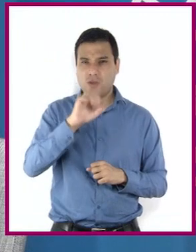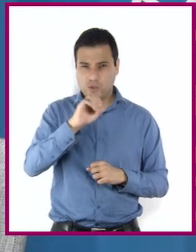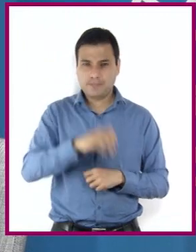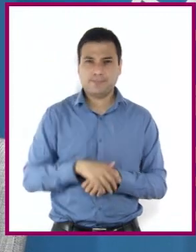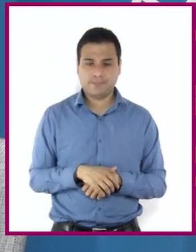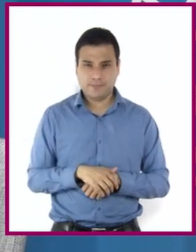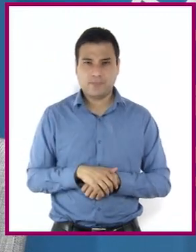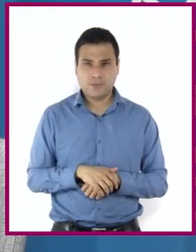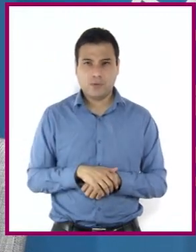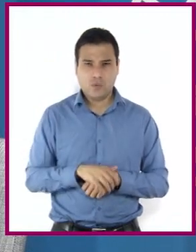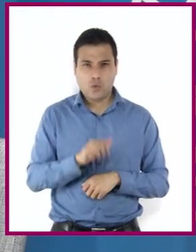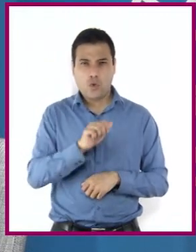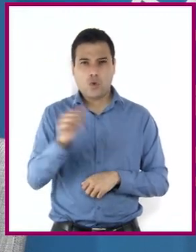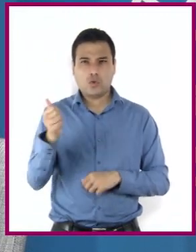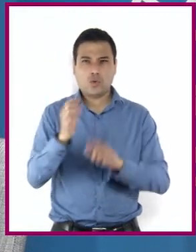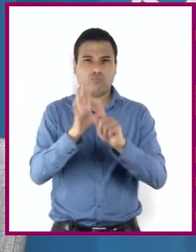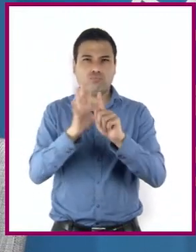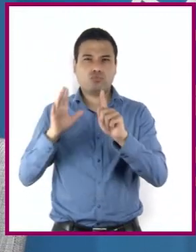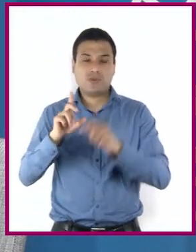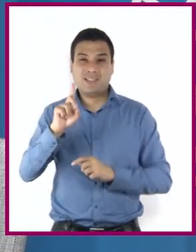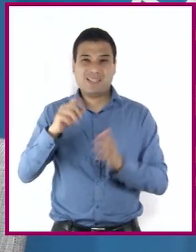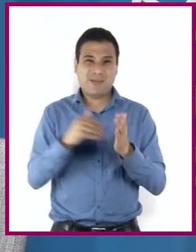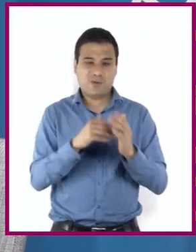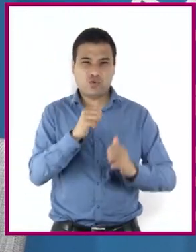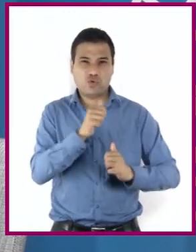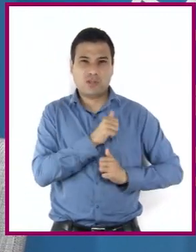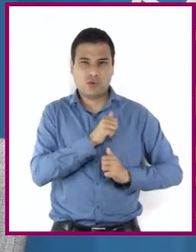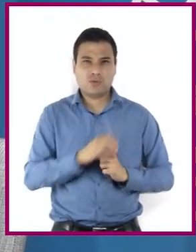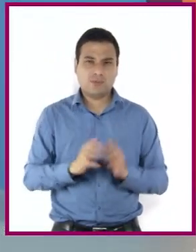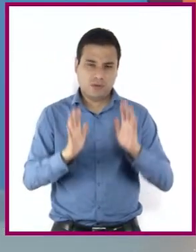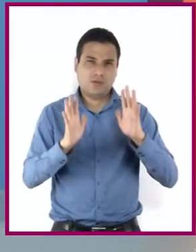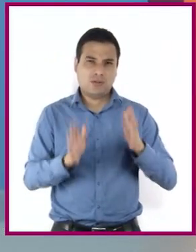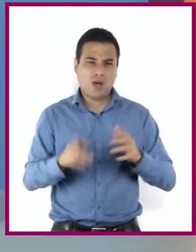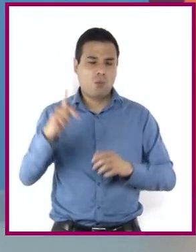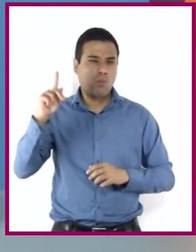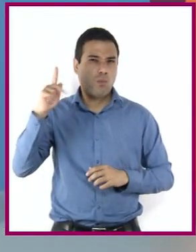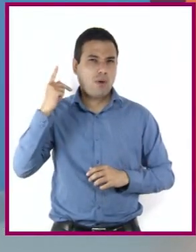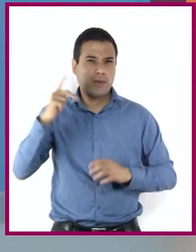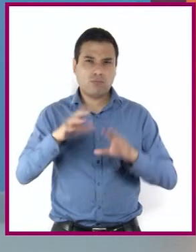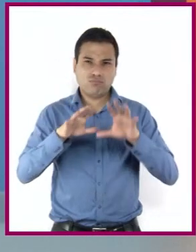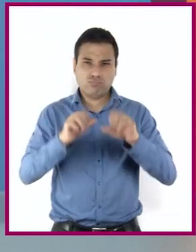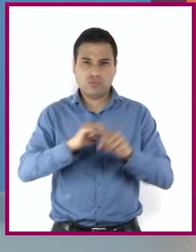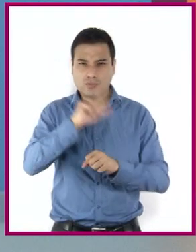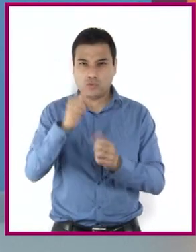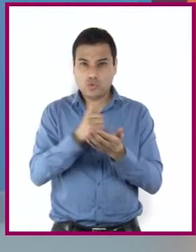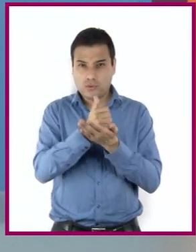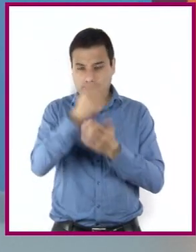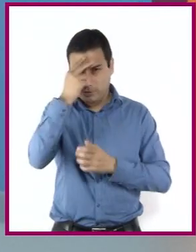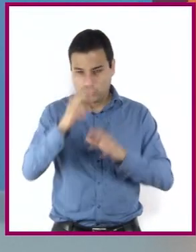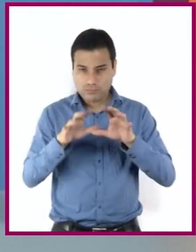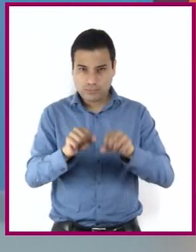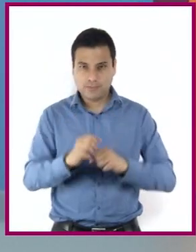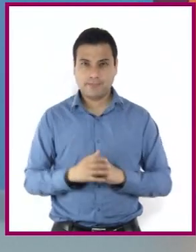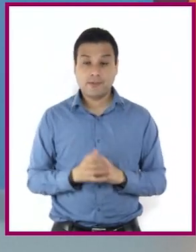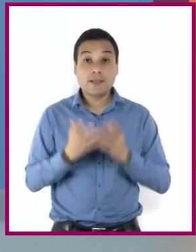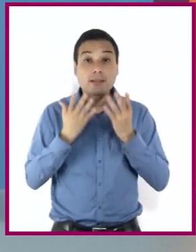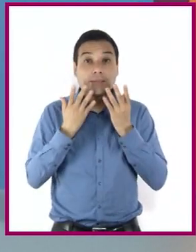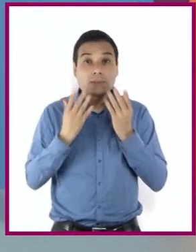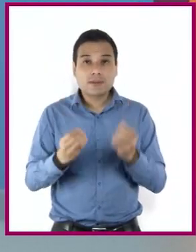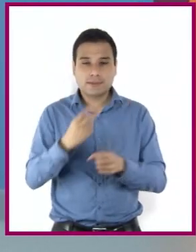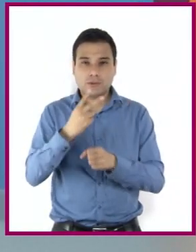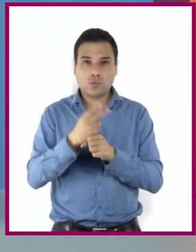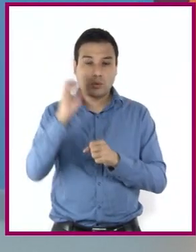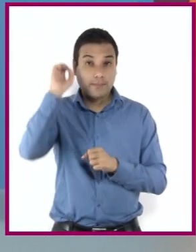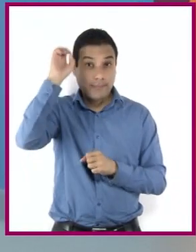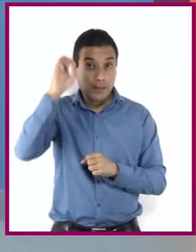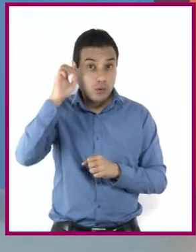conservadores, tomó Puebla y ocupó la capital de la República. Maximiliano de Habsburgo, el segundo emperador de México, no